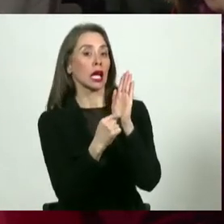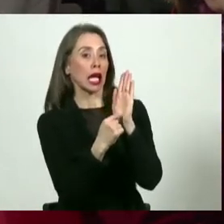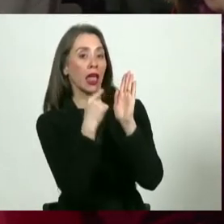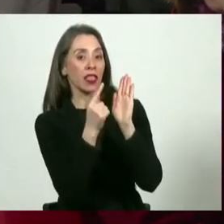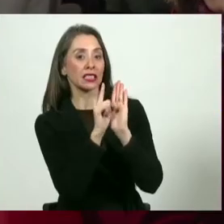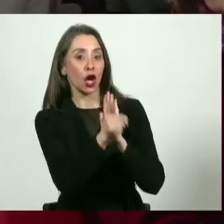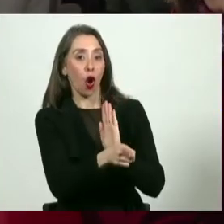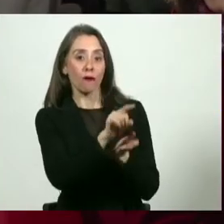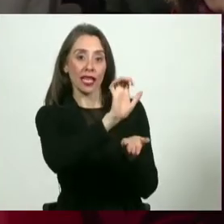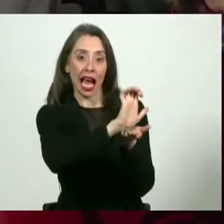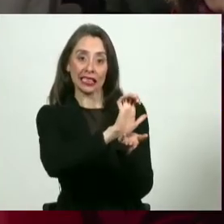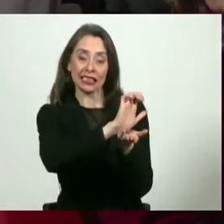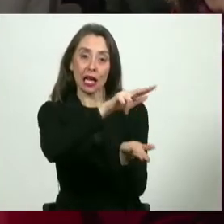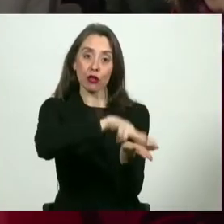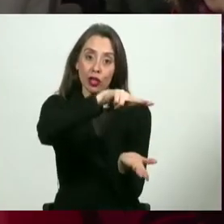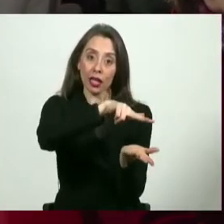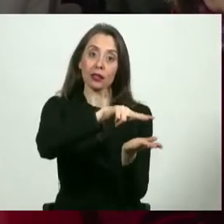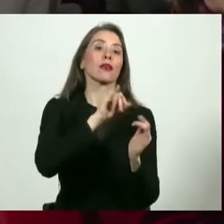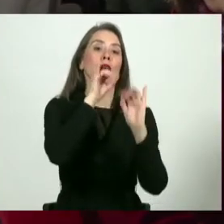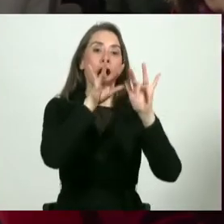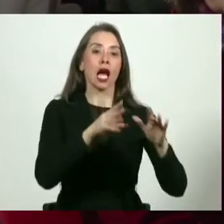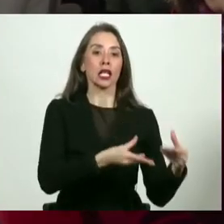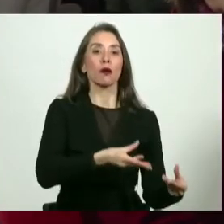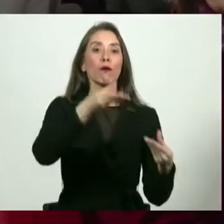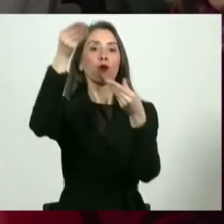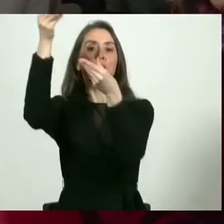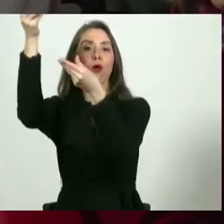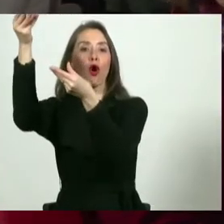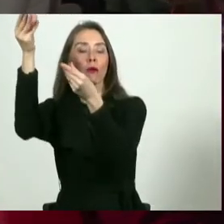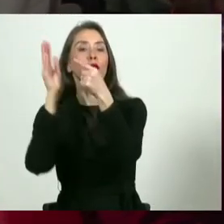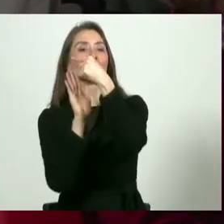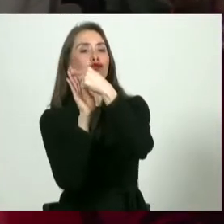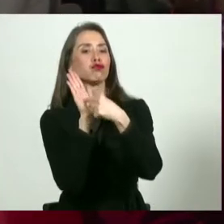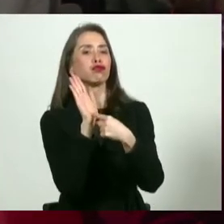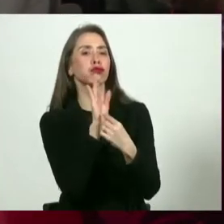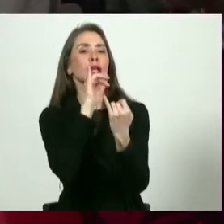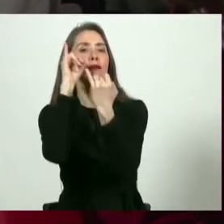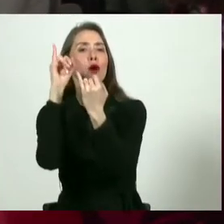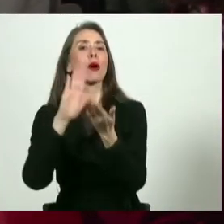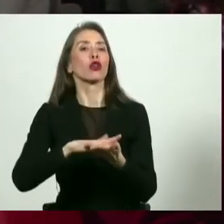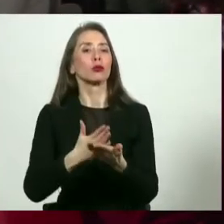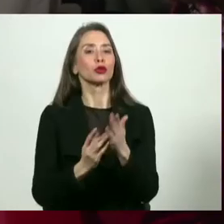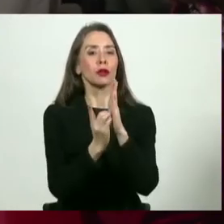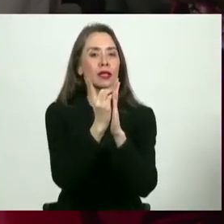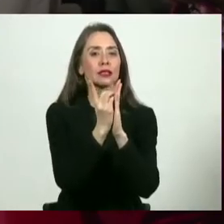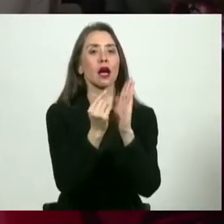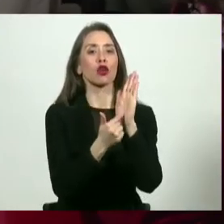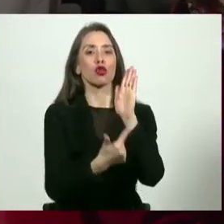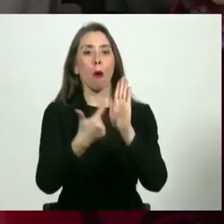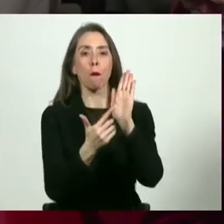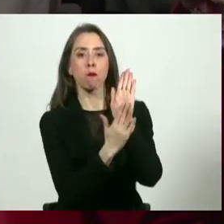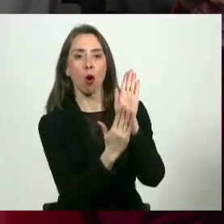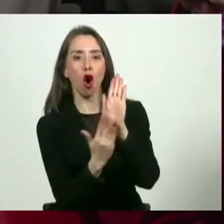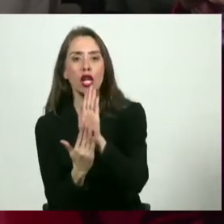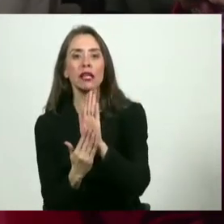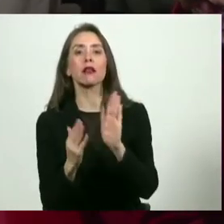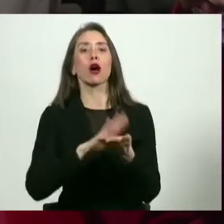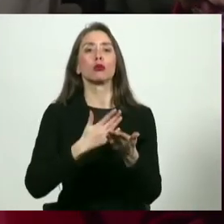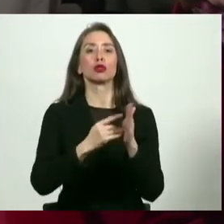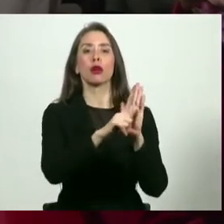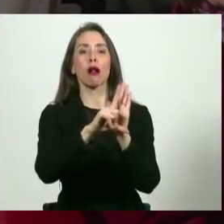de los Estados es remitir un informe en que dé cuenta acerca del desarrollo de políticas, el desarrollo de